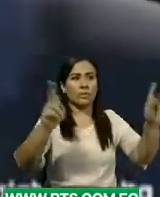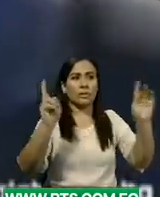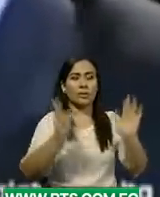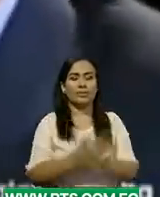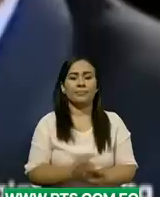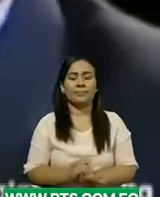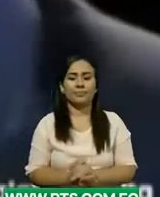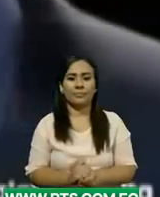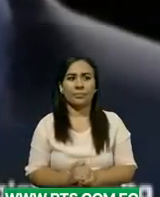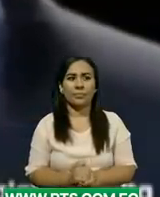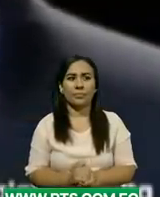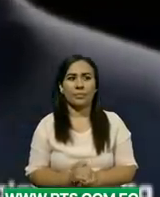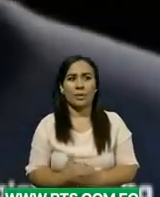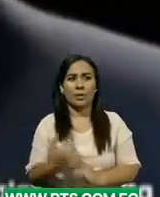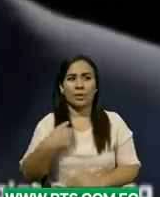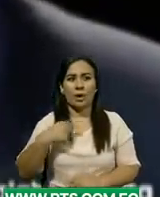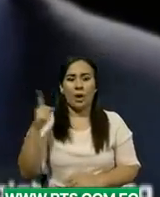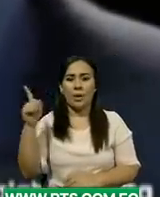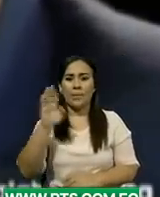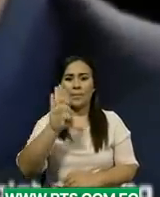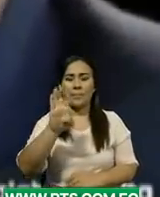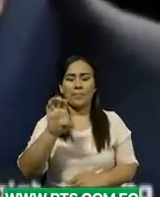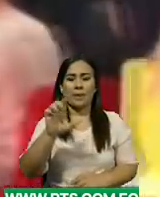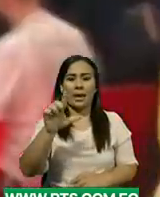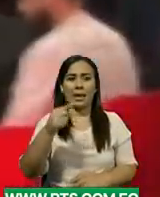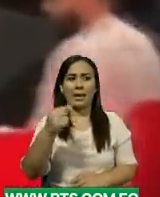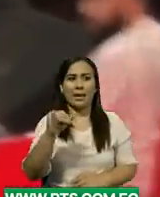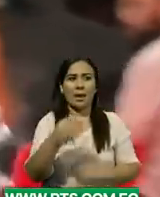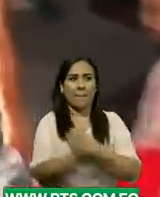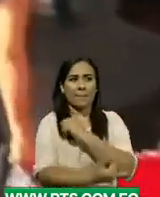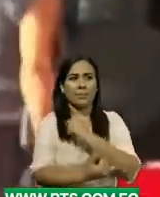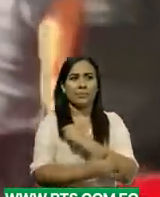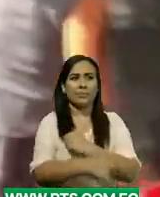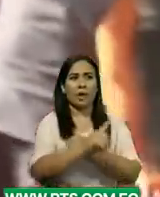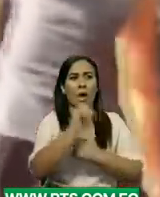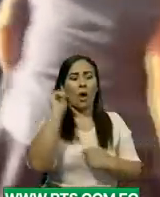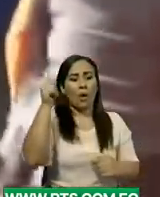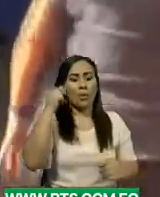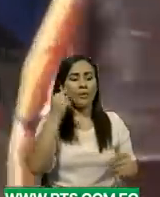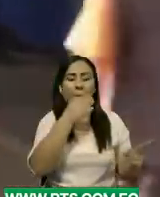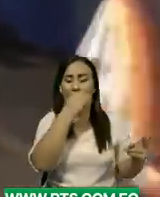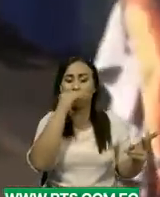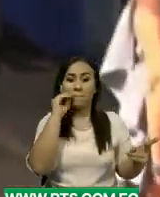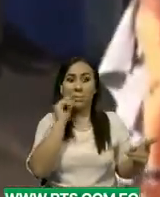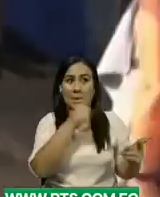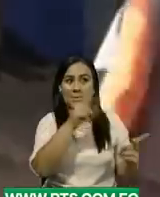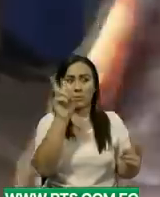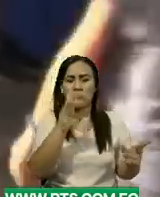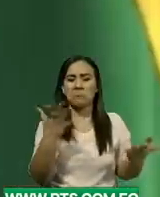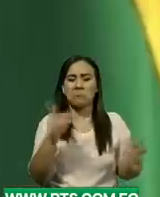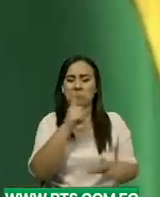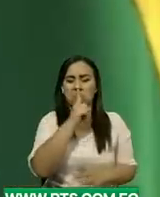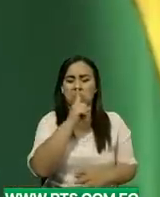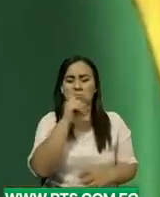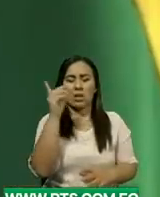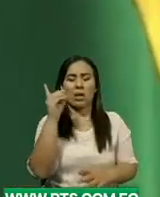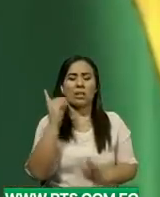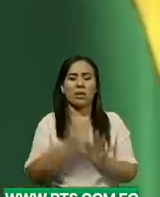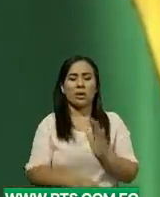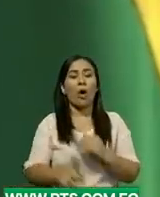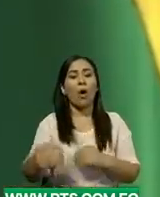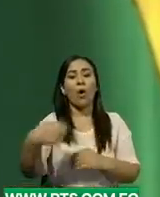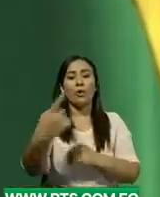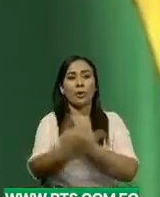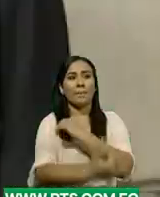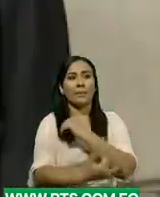de Bélgica, pues, contribuiré a todo aquello. El gobierno de Venezuela aún no se ha pronunciado sobre la denuncia, pero otros presidentes de la